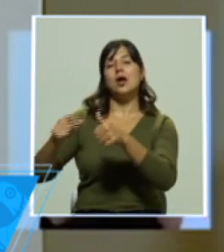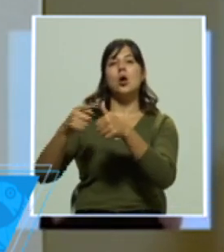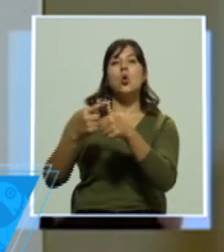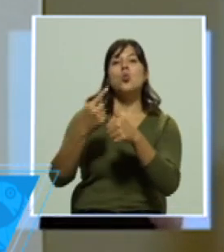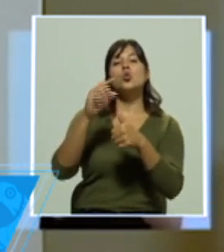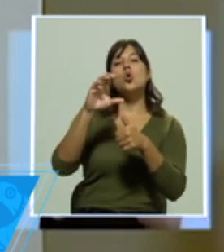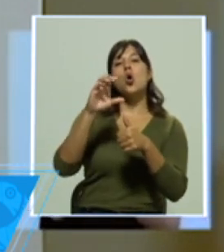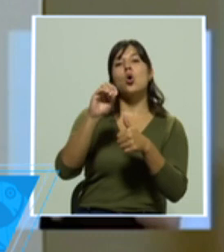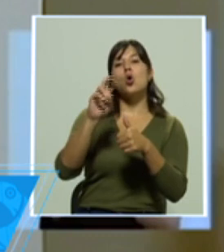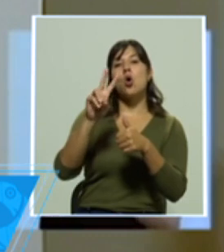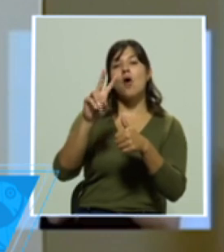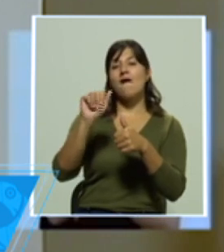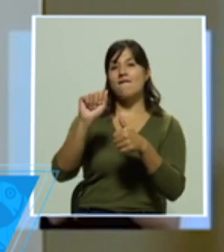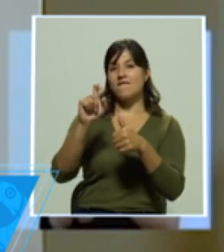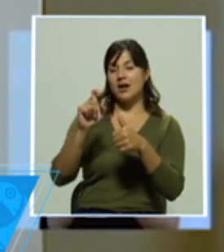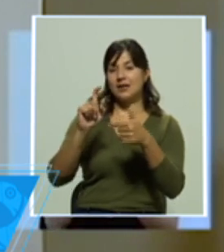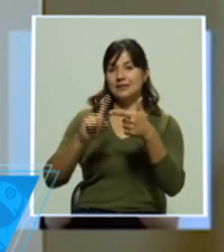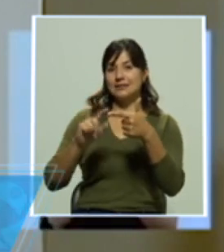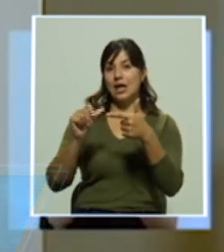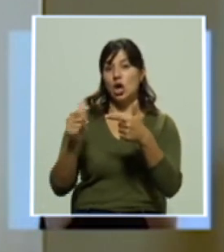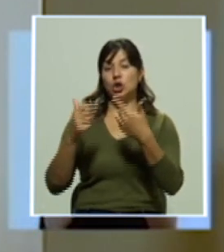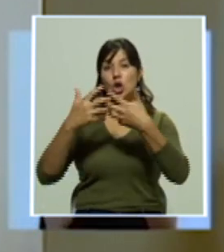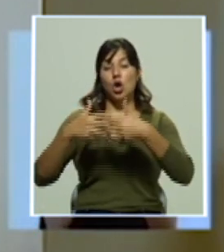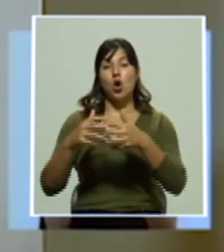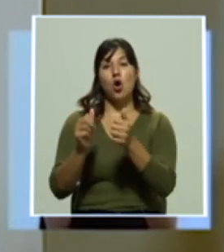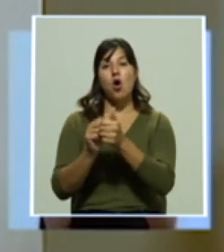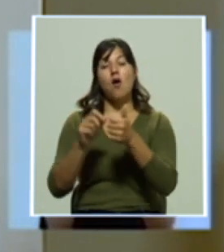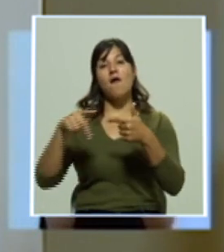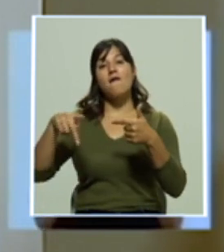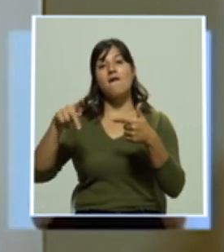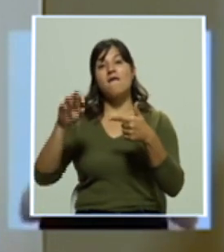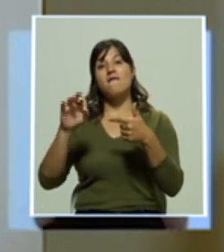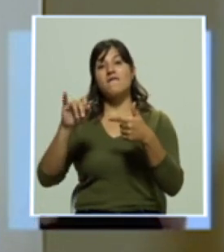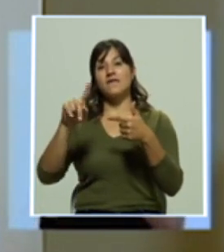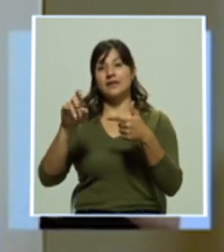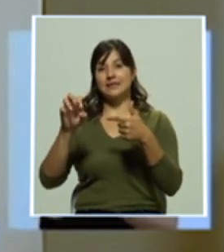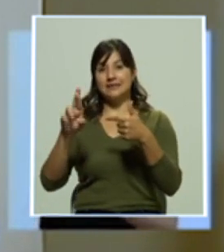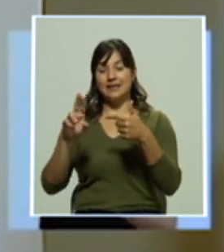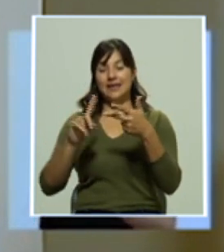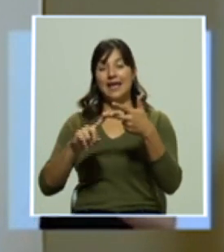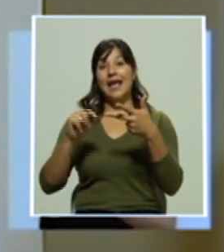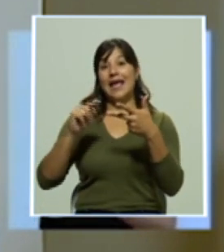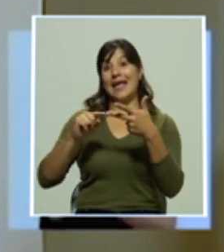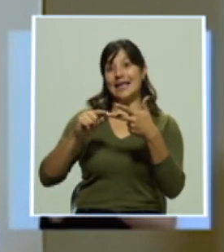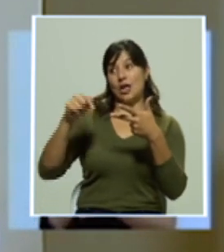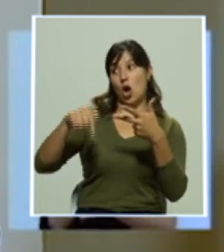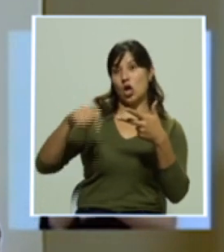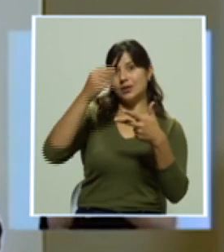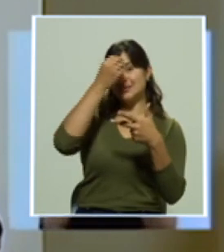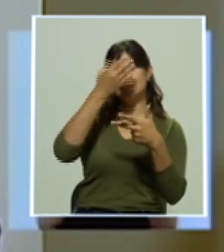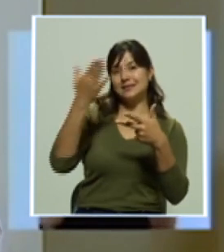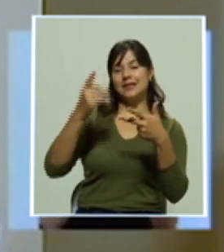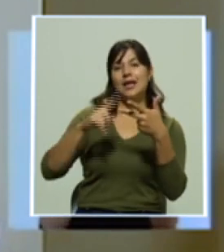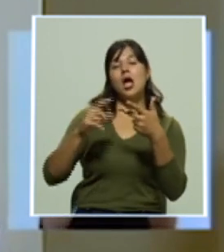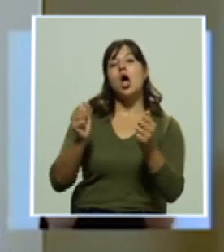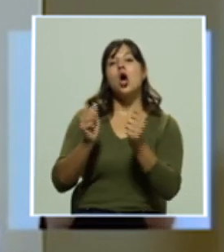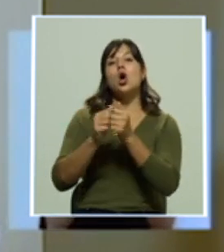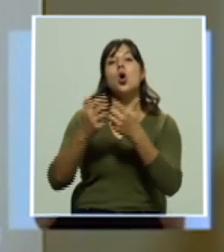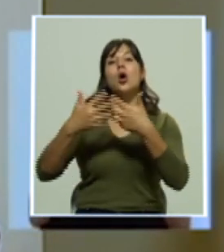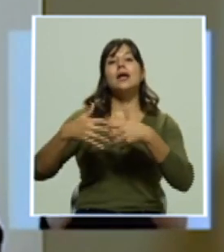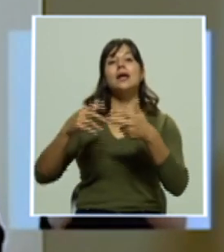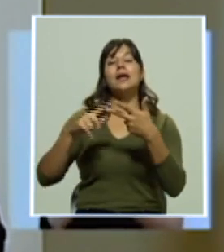COVAX, otro con la empresa Pfizer y este tercero que anunciamos el día de hoy con la